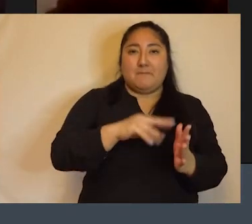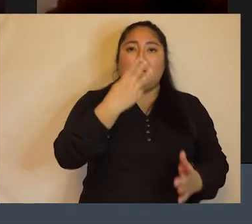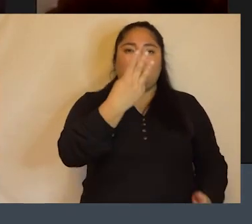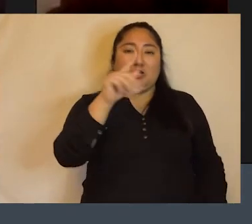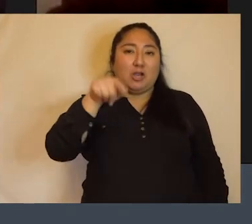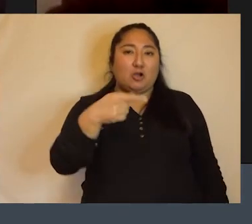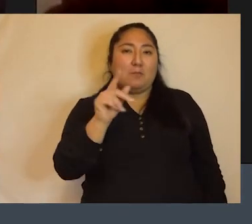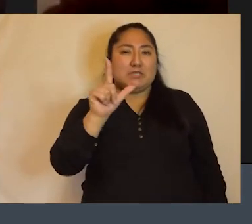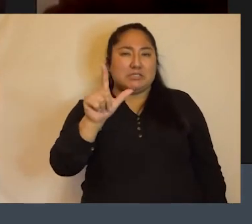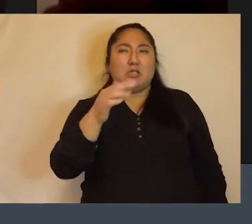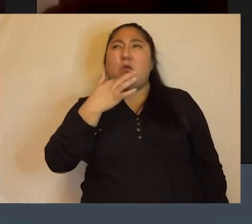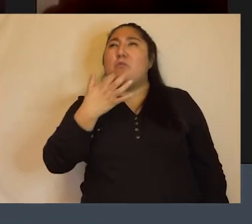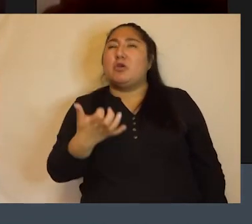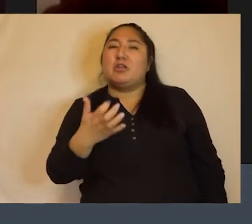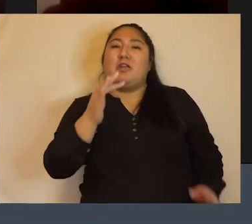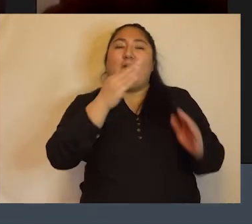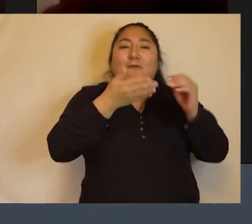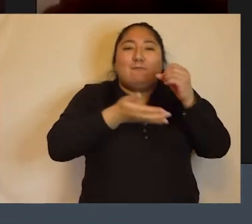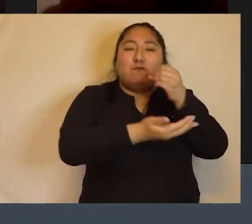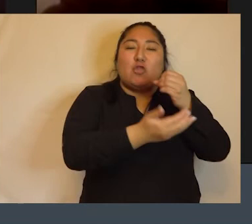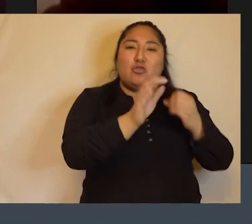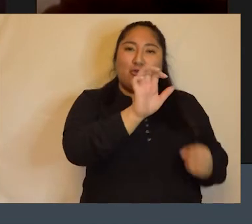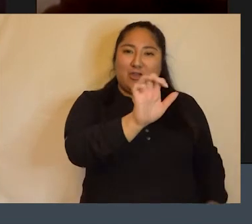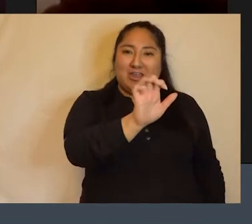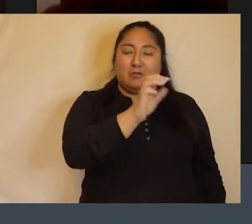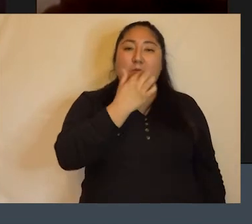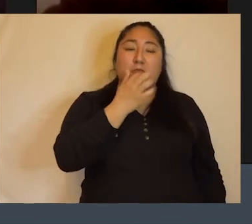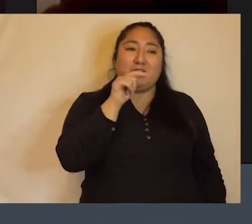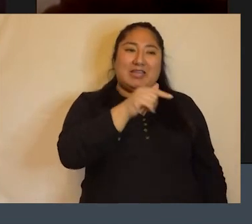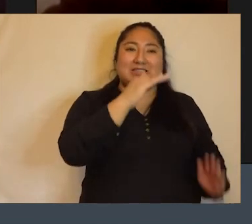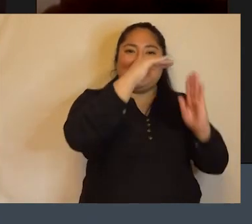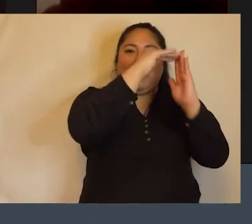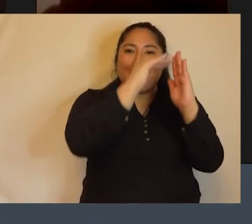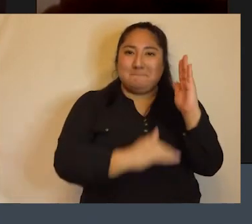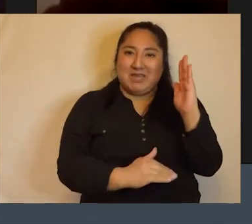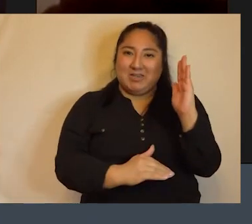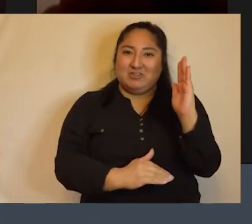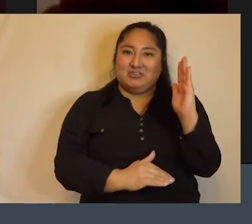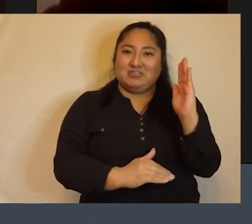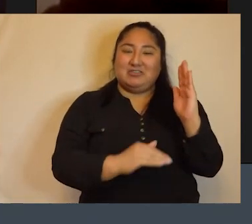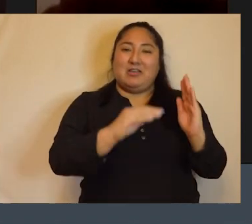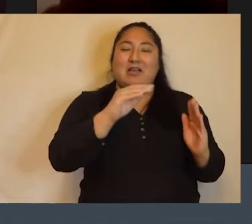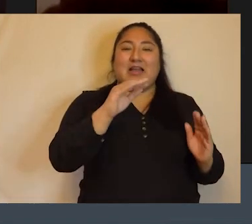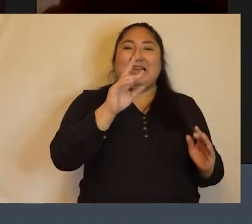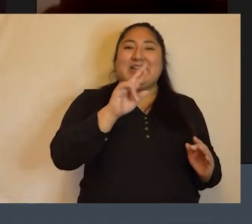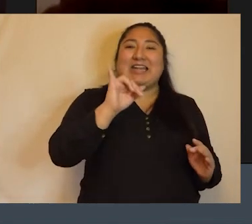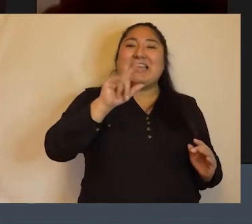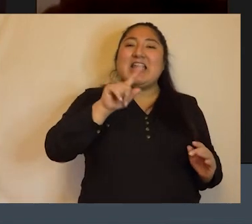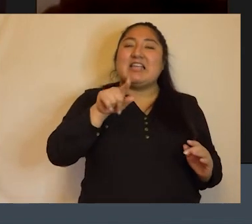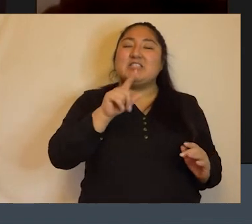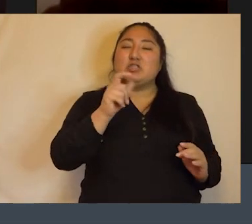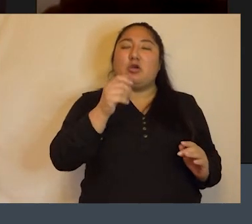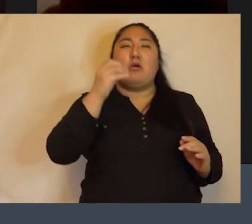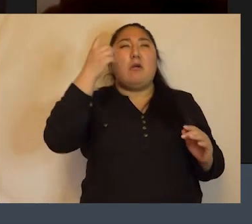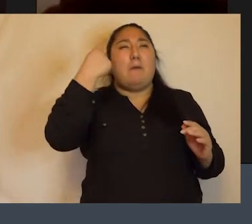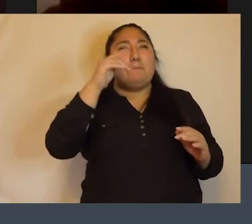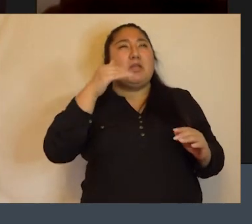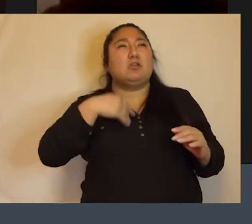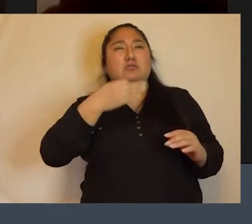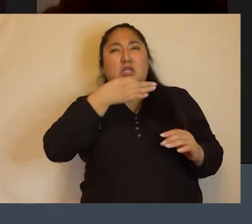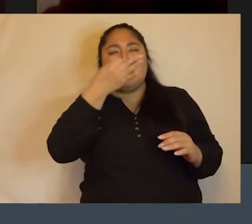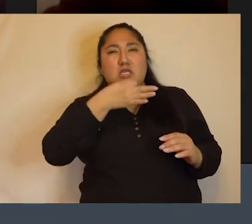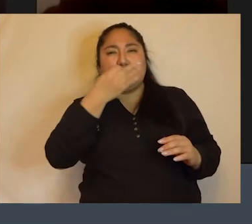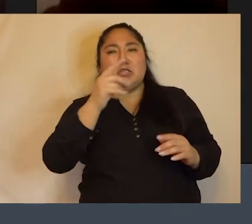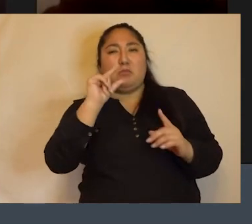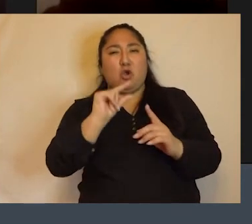es un 3,7%. ¿Y por qué hablo del fondo E? Porque el fondo E es el que menos riesgo tiene y es para el corto plazo. Pero cuando hablamos